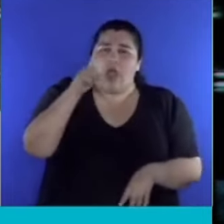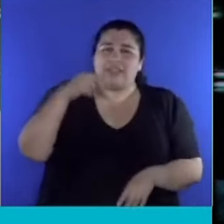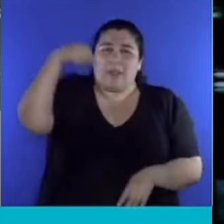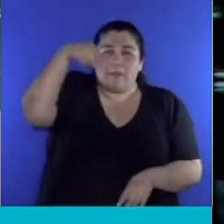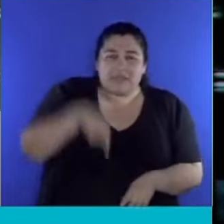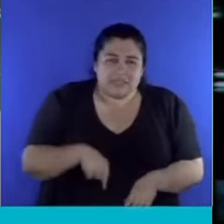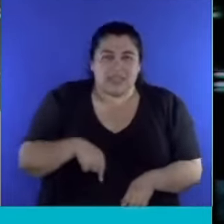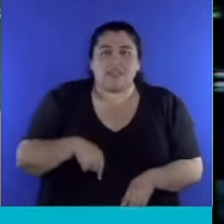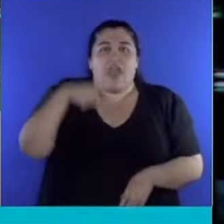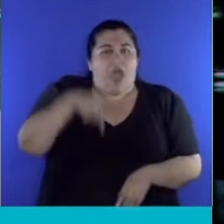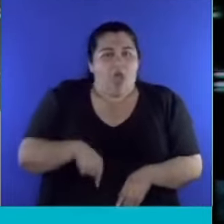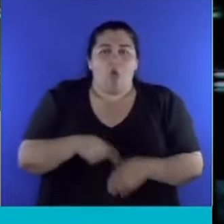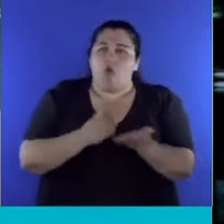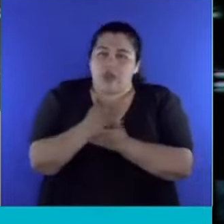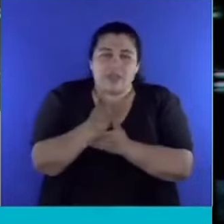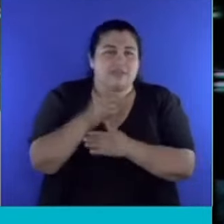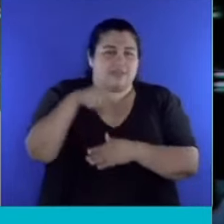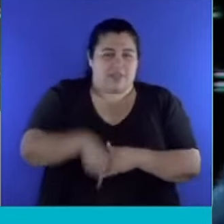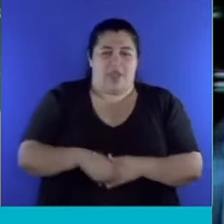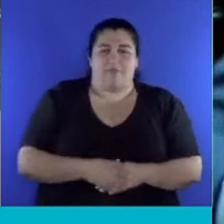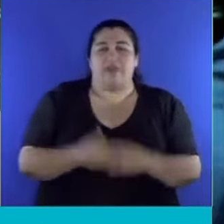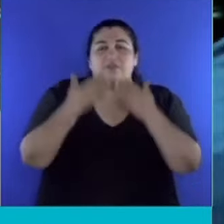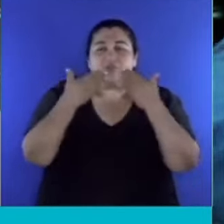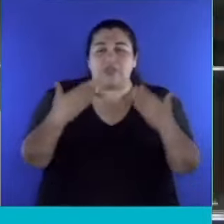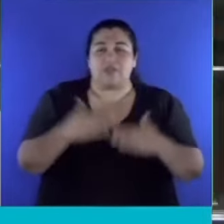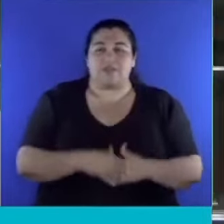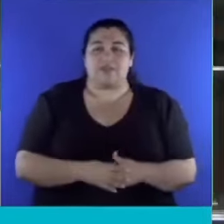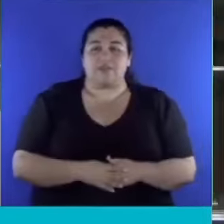presente ahora y siempre Muchas gracias